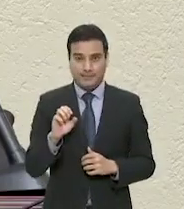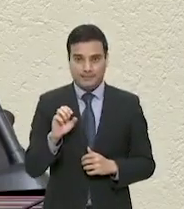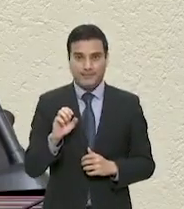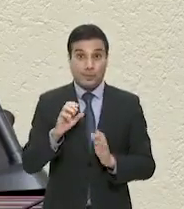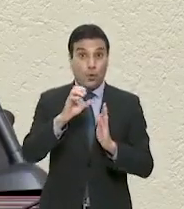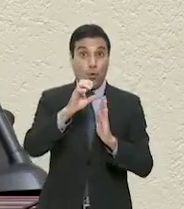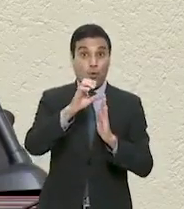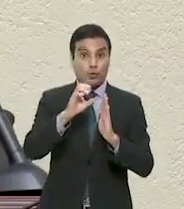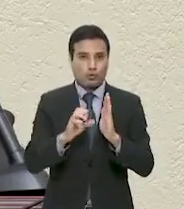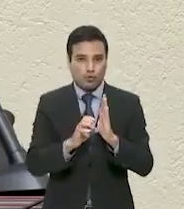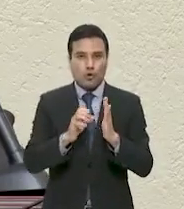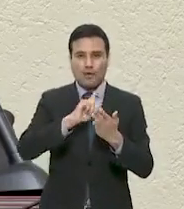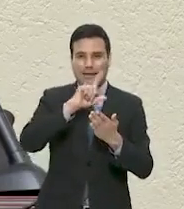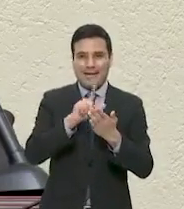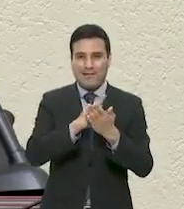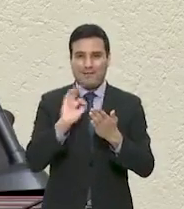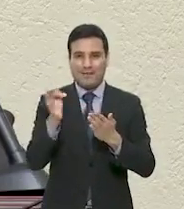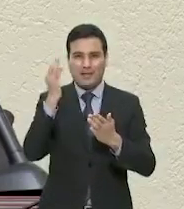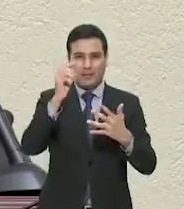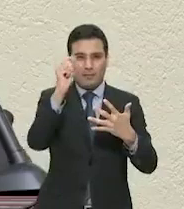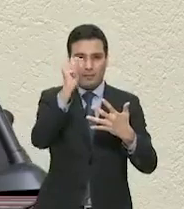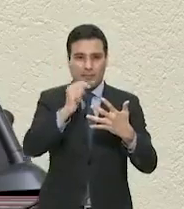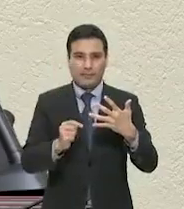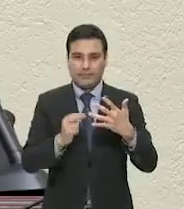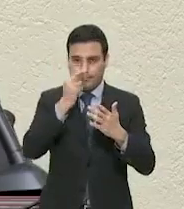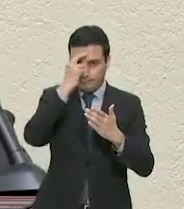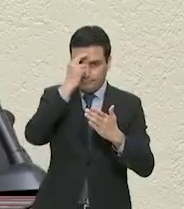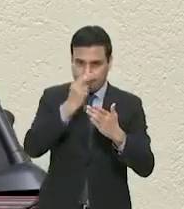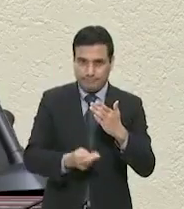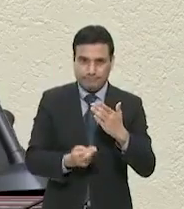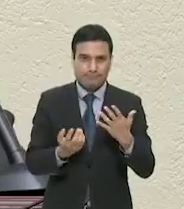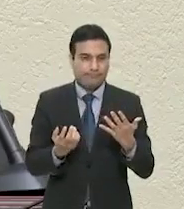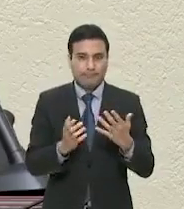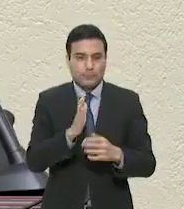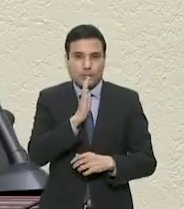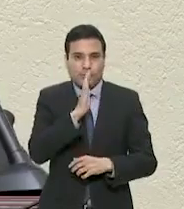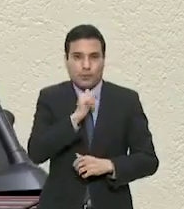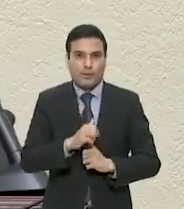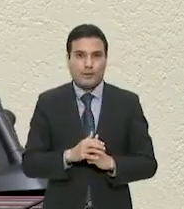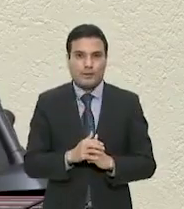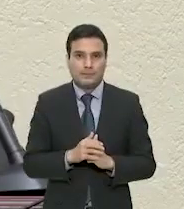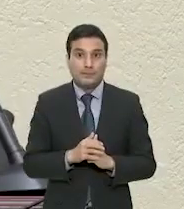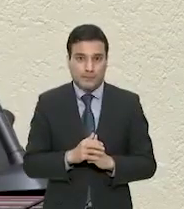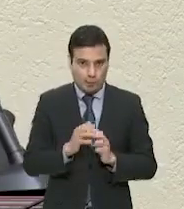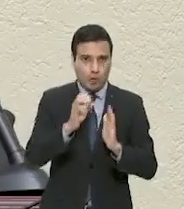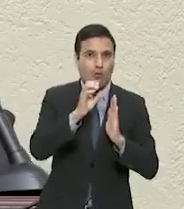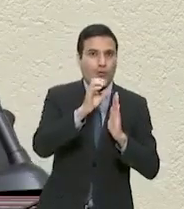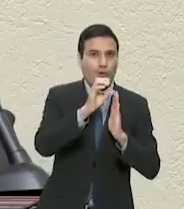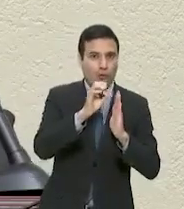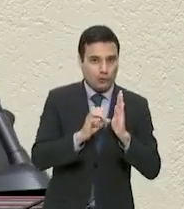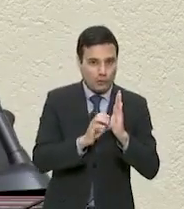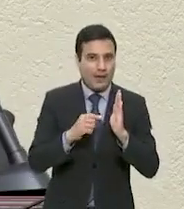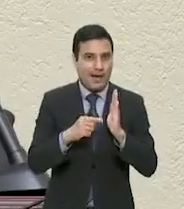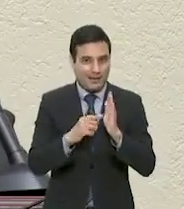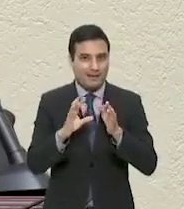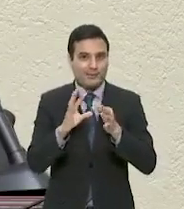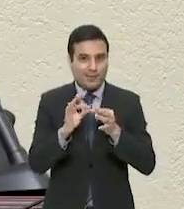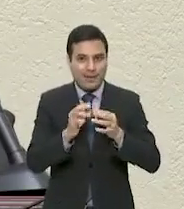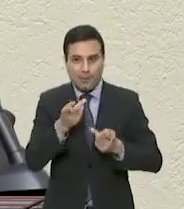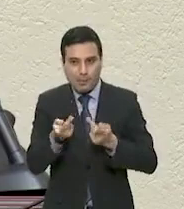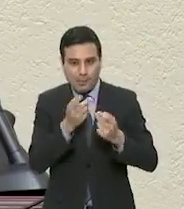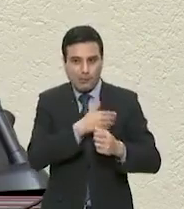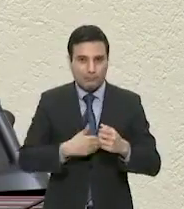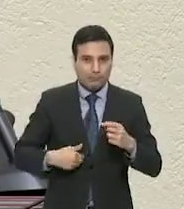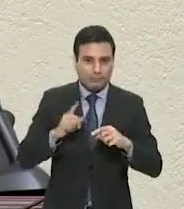de la constitución y la ley de la materia en relación con las características y garantías específicas que debe tener la revocación de mandato en primer